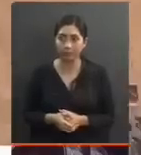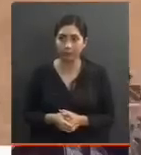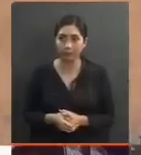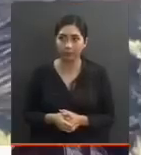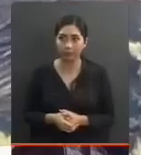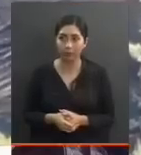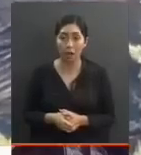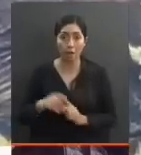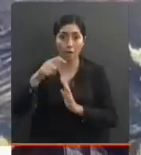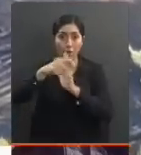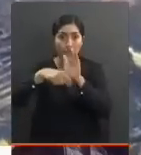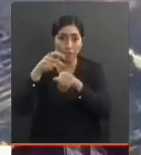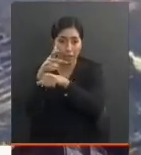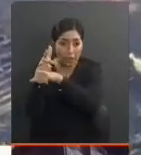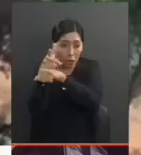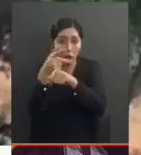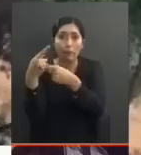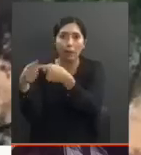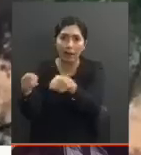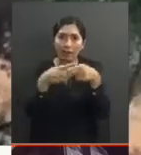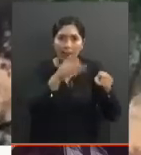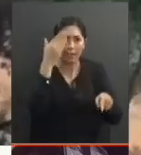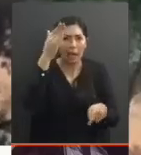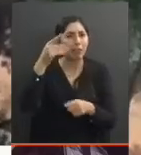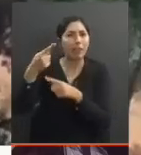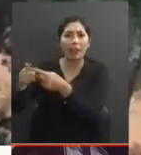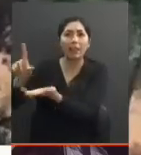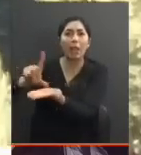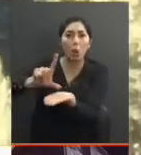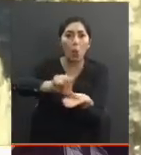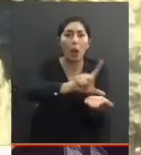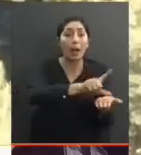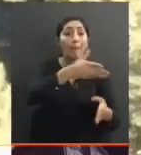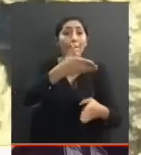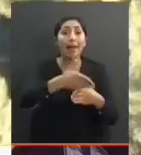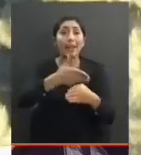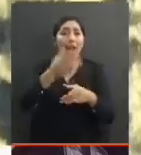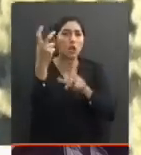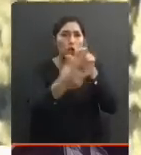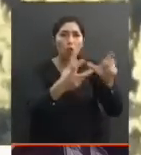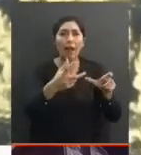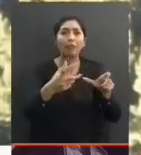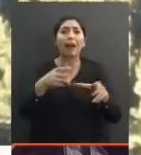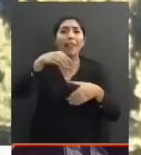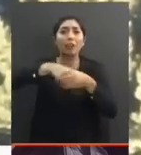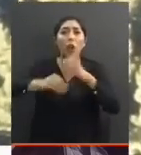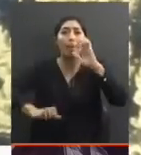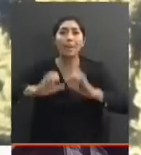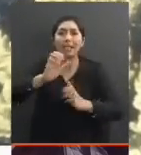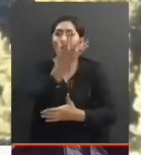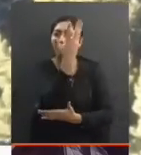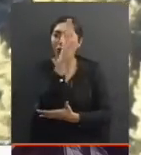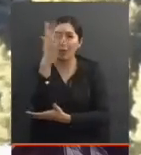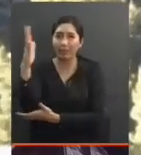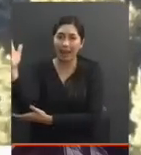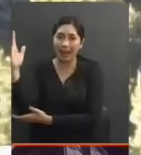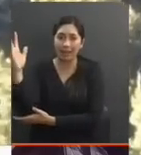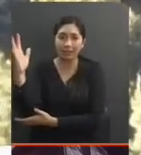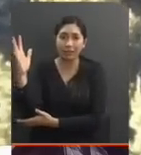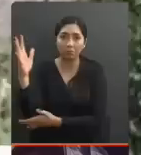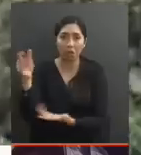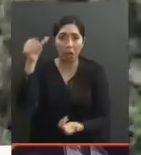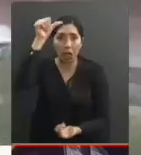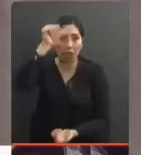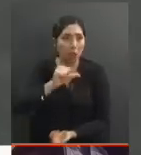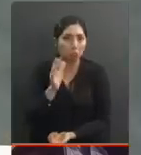Videos de diferentes días, distintos lugares, hurto de madera en grandes forestales o en pequeños predios, impunidad donde sea.